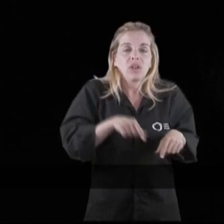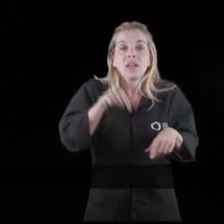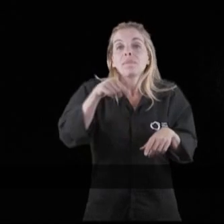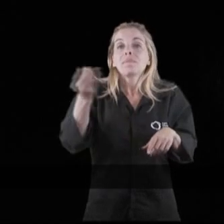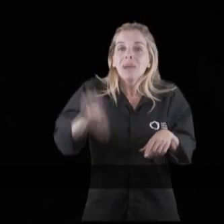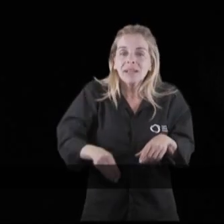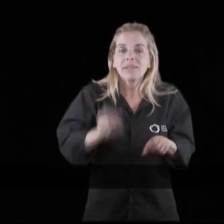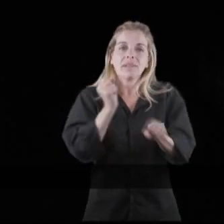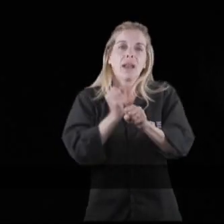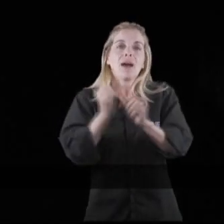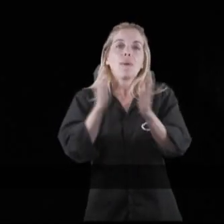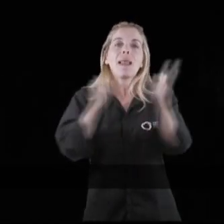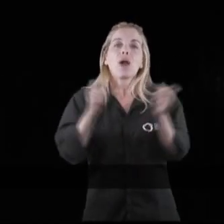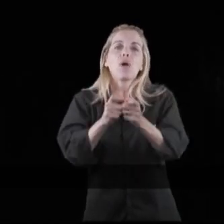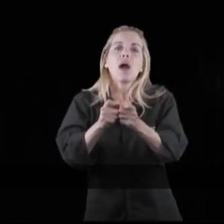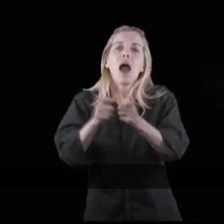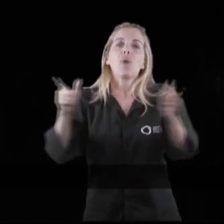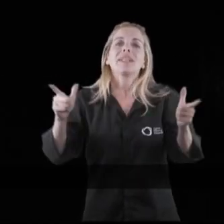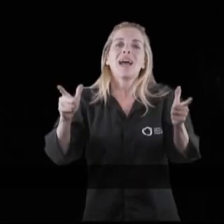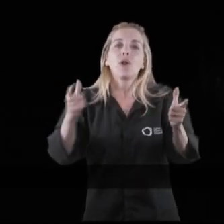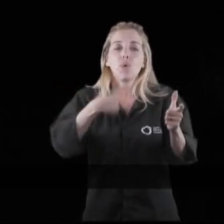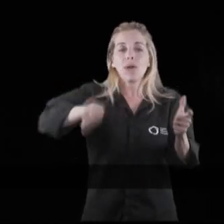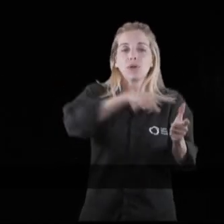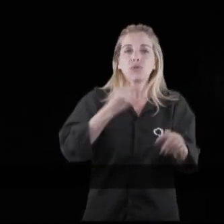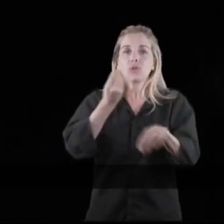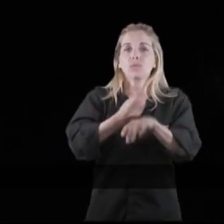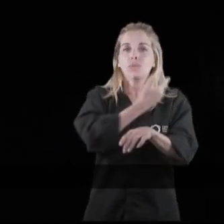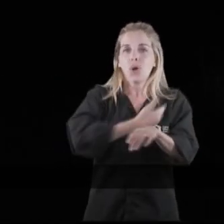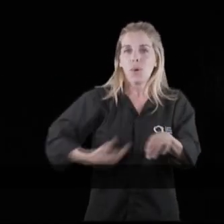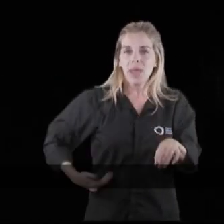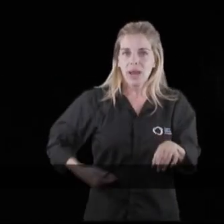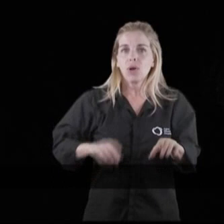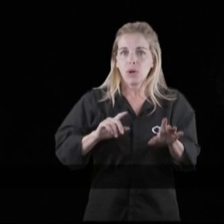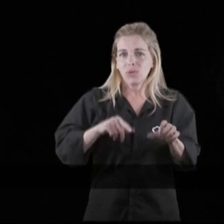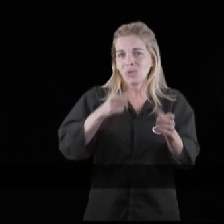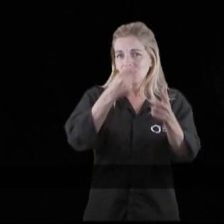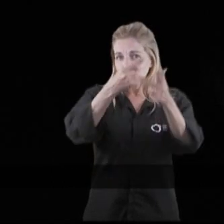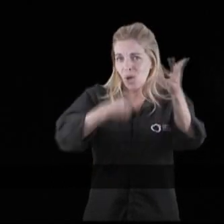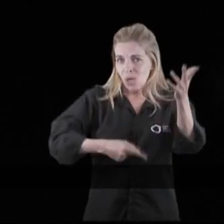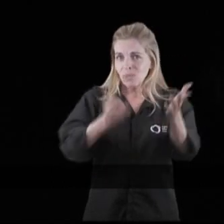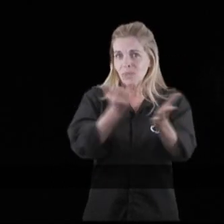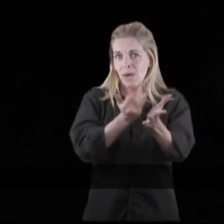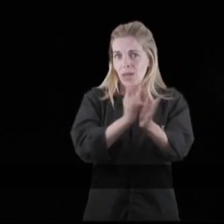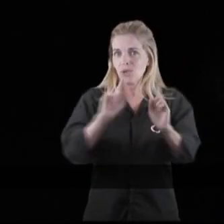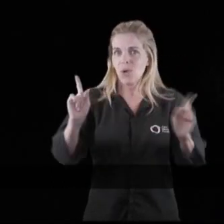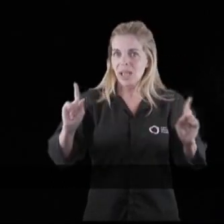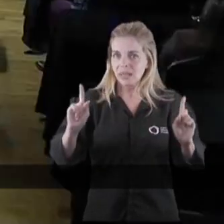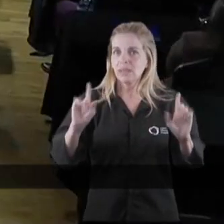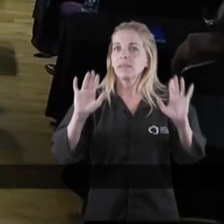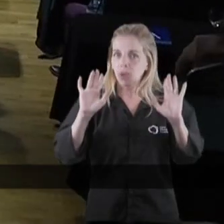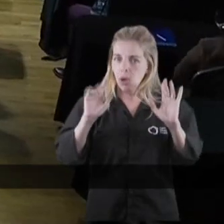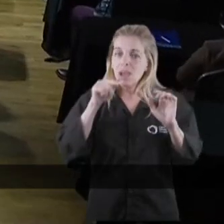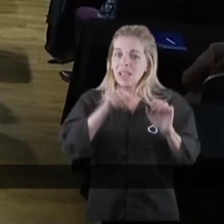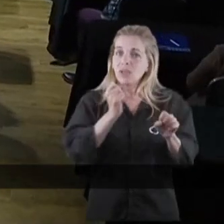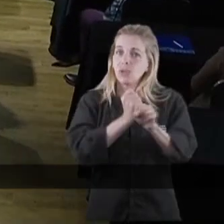registrados que nosotros teníamos cuando asumimos la función. No es poca cosa. Y es algo que hicimos entre